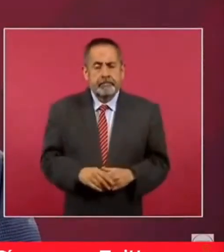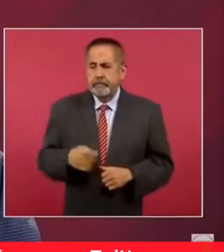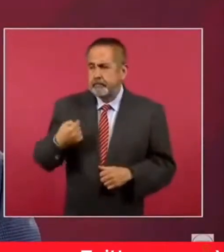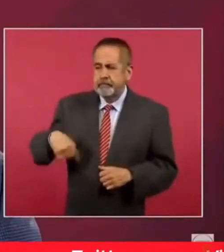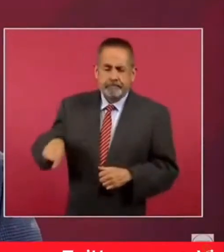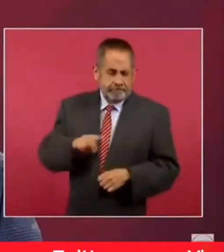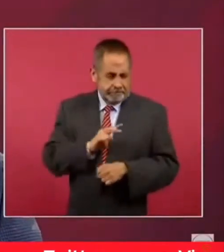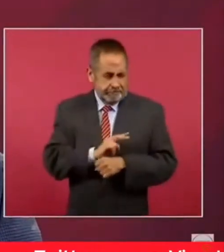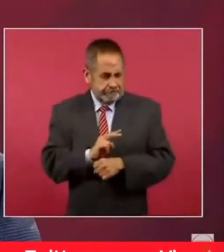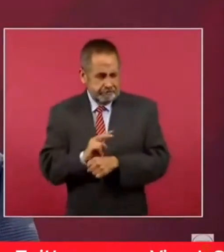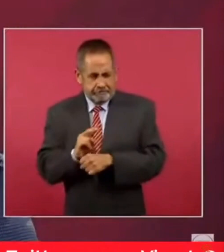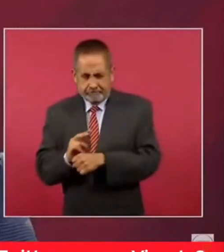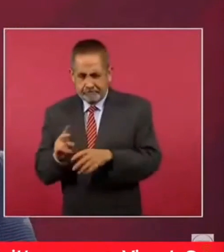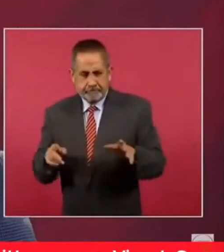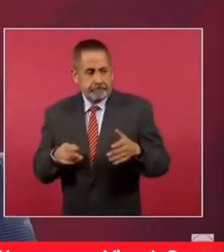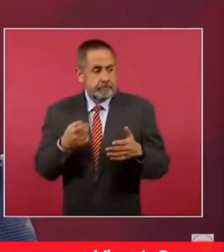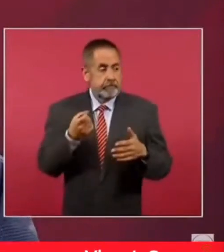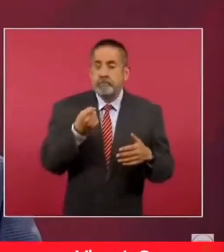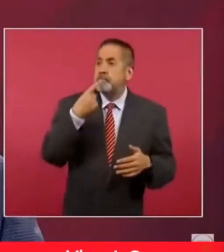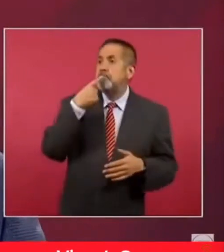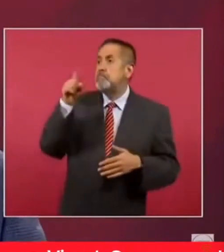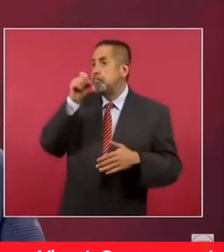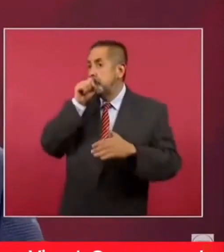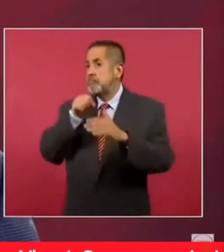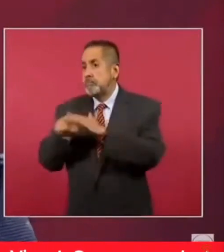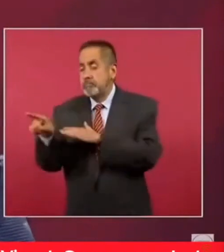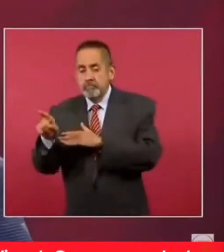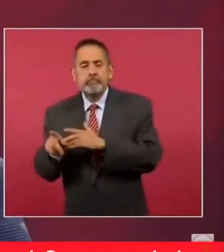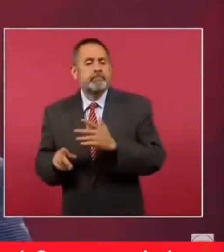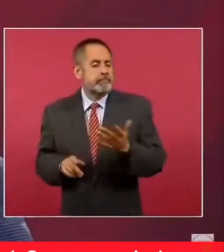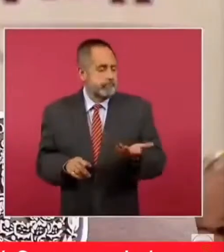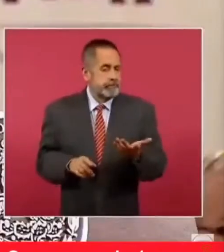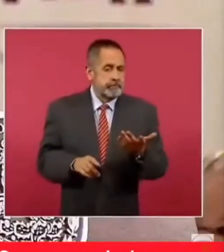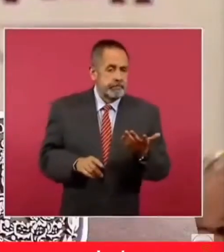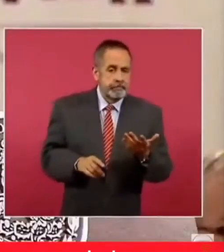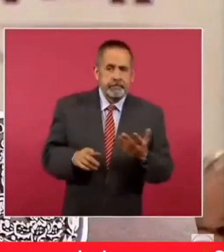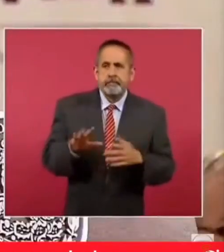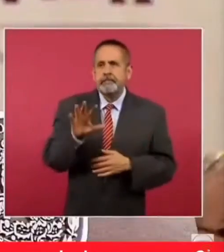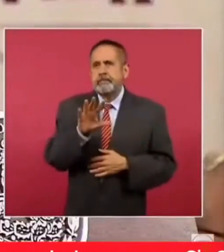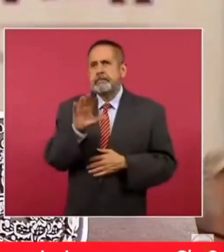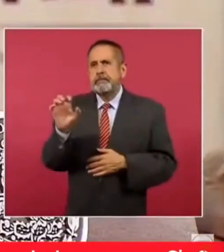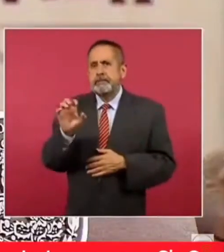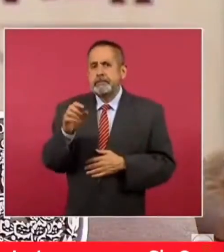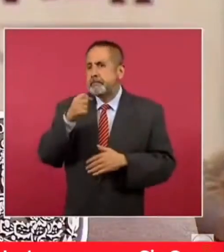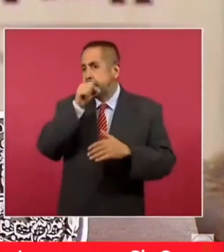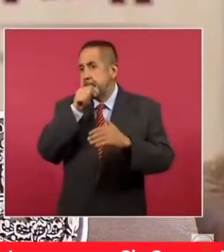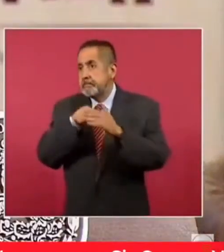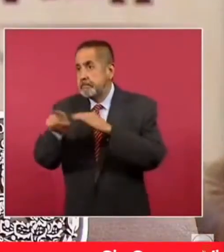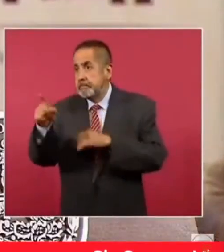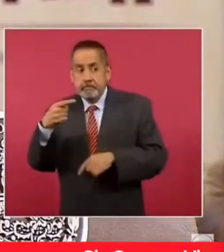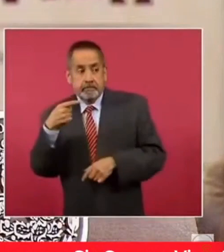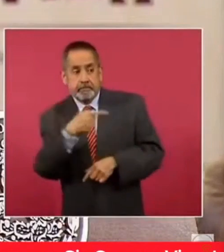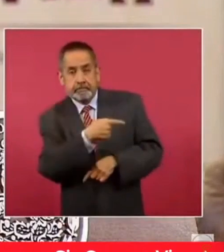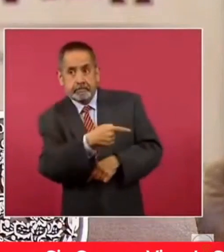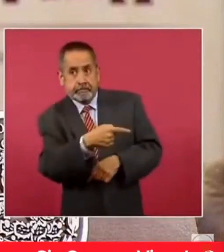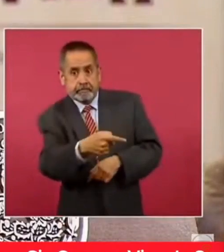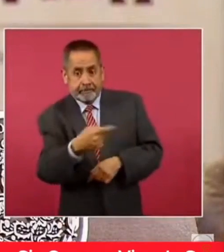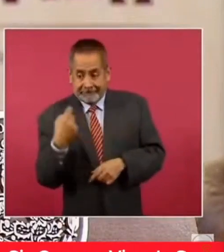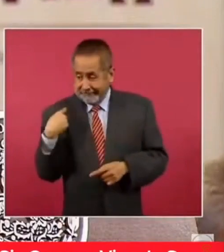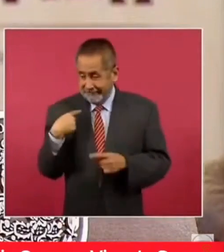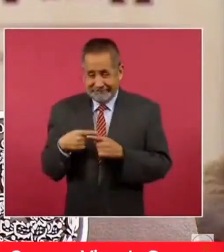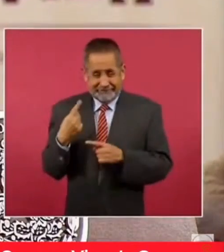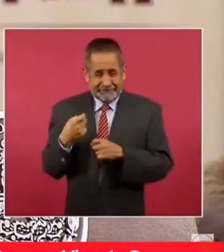vigilancia sanitaria y a denuncias de nuestro pueblo, hemos recibido más de 500 denuncias tan solo en lo que va de este